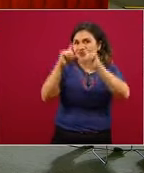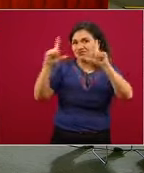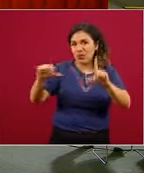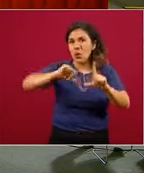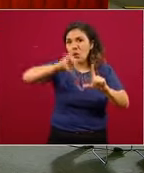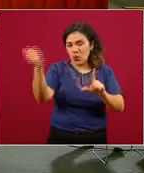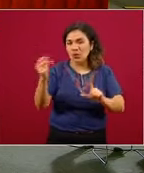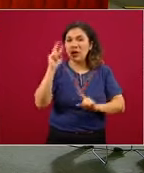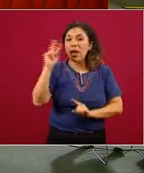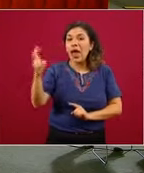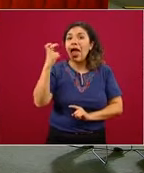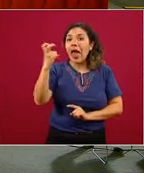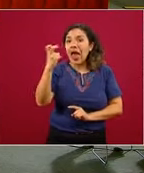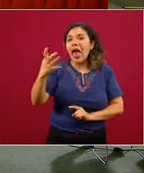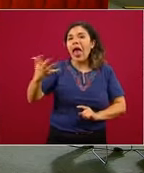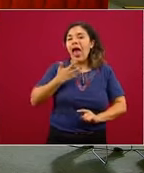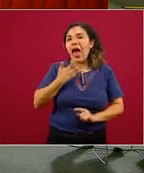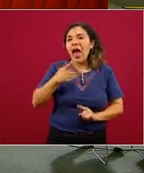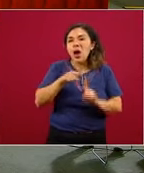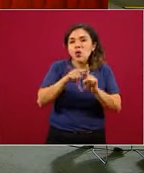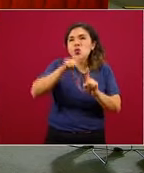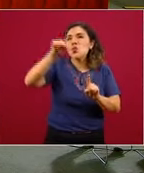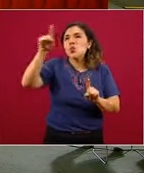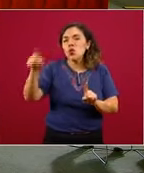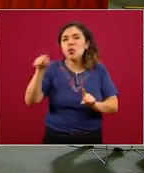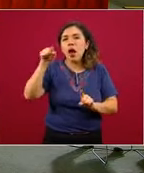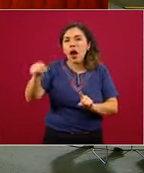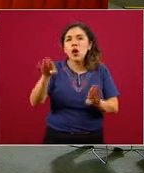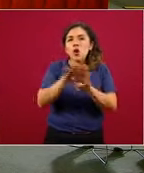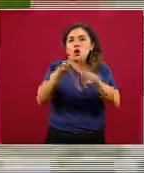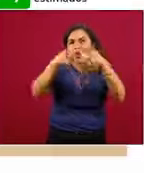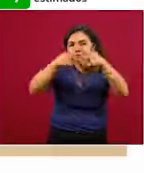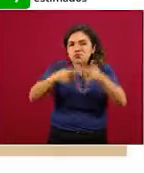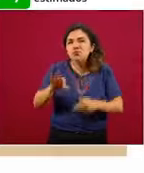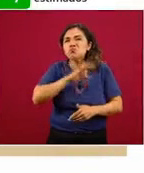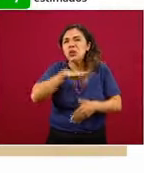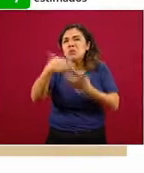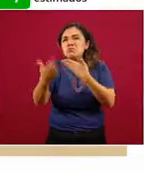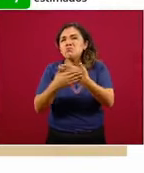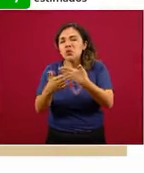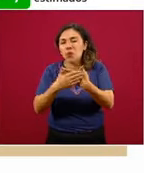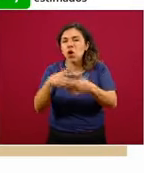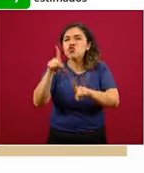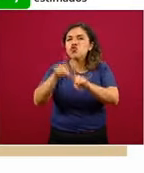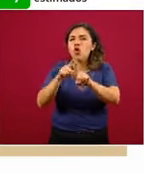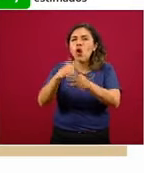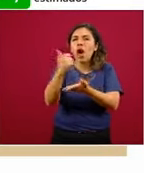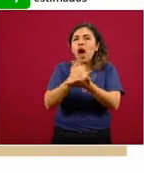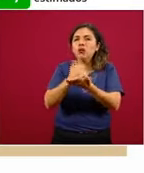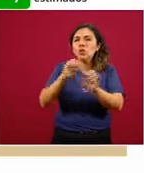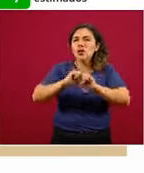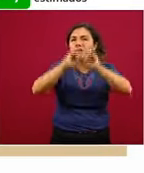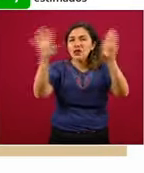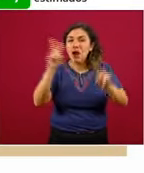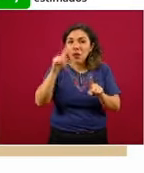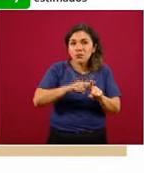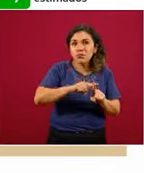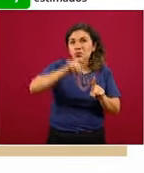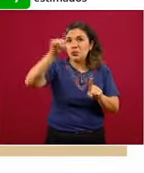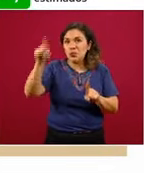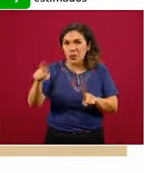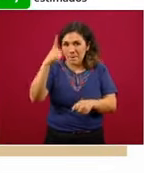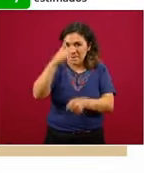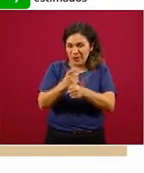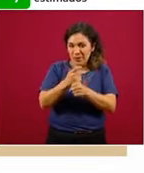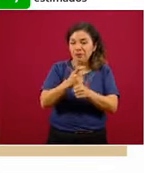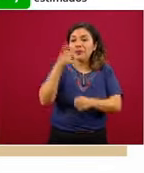la siguiente diapositiva, donde vemos esta curva de casos estimados, que es la curva azul clara que tenemos hasta la parte